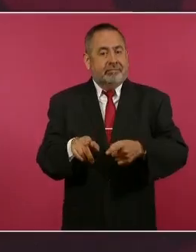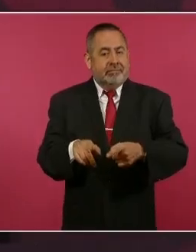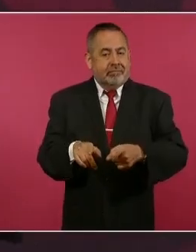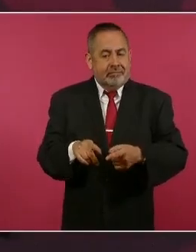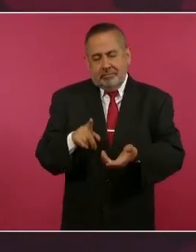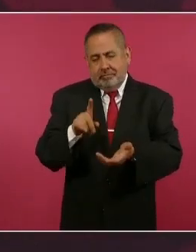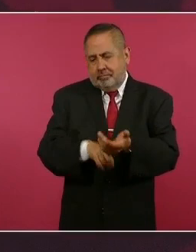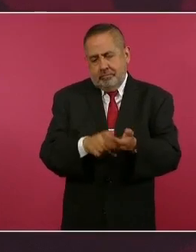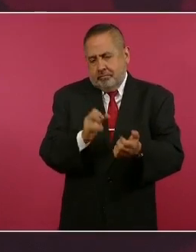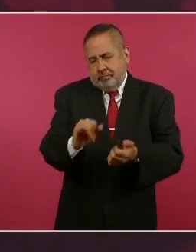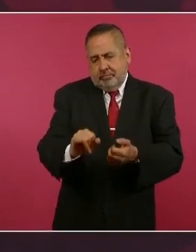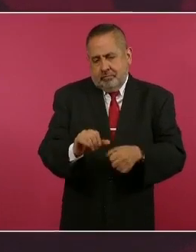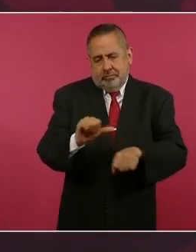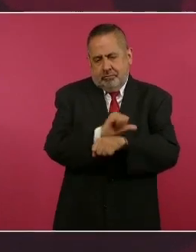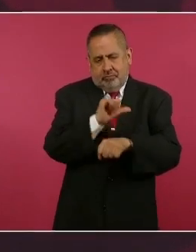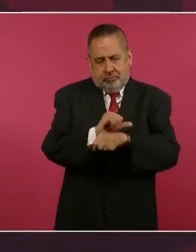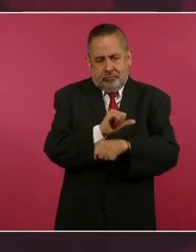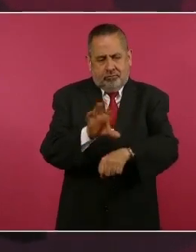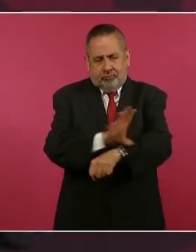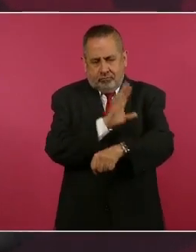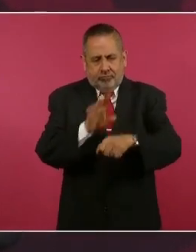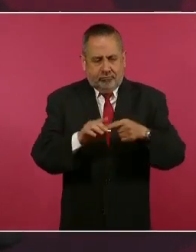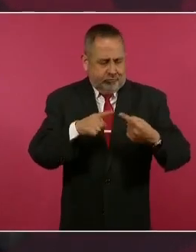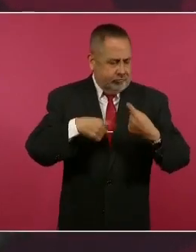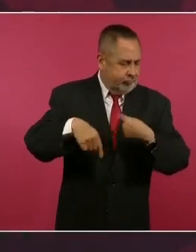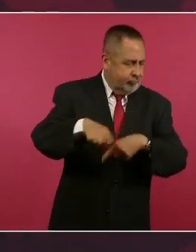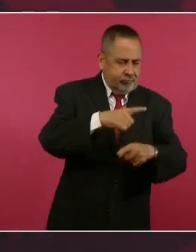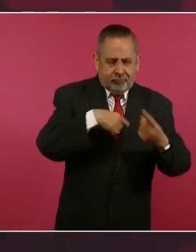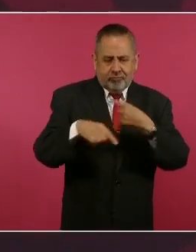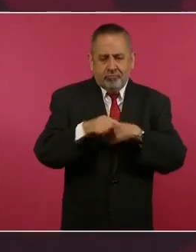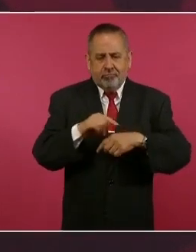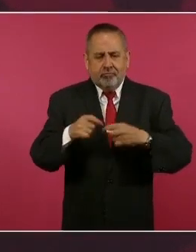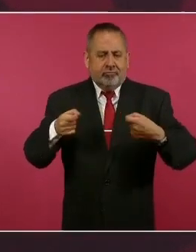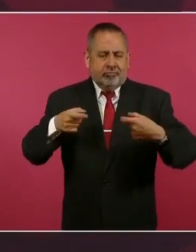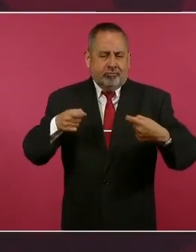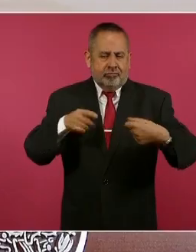Por la naturaleza, por la forma en que se transmite. El